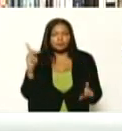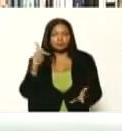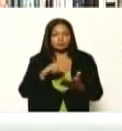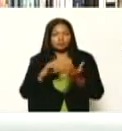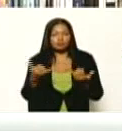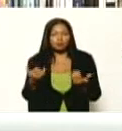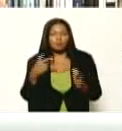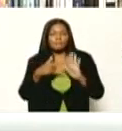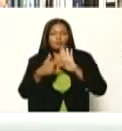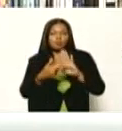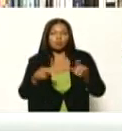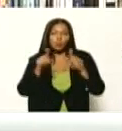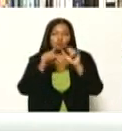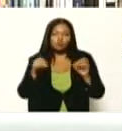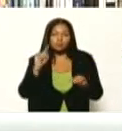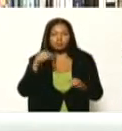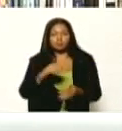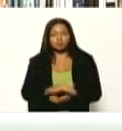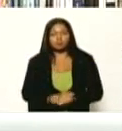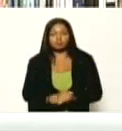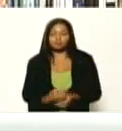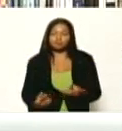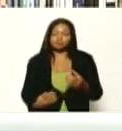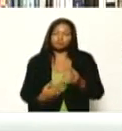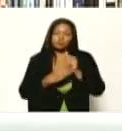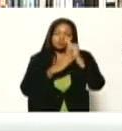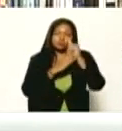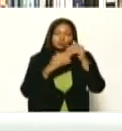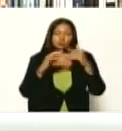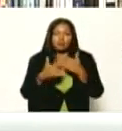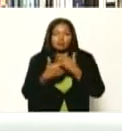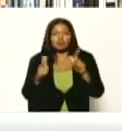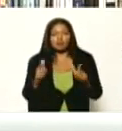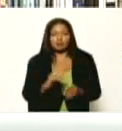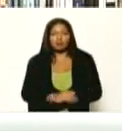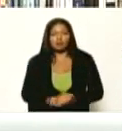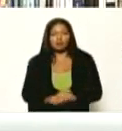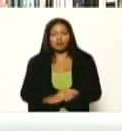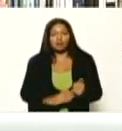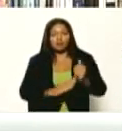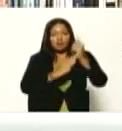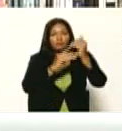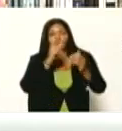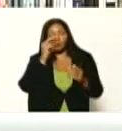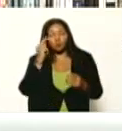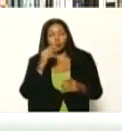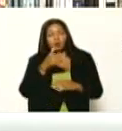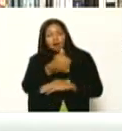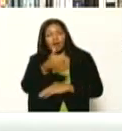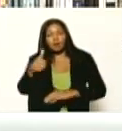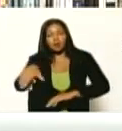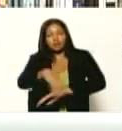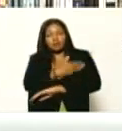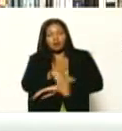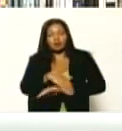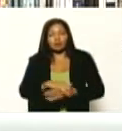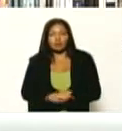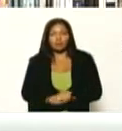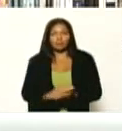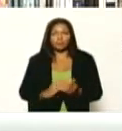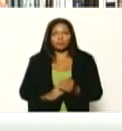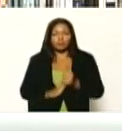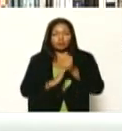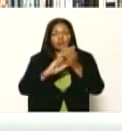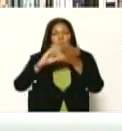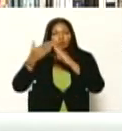participativo, protagónico, formando liderazgo con jefas y jefes por calle, jefas y jefes